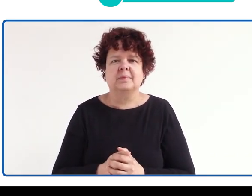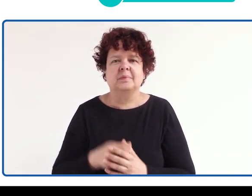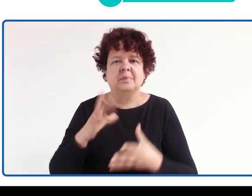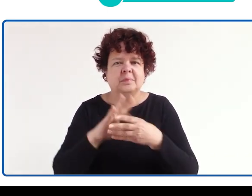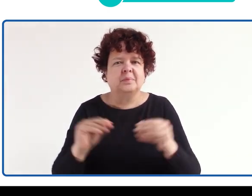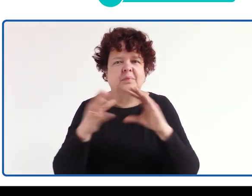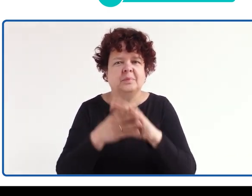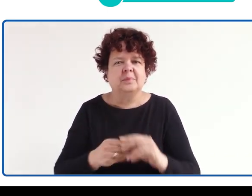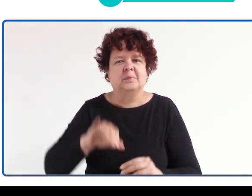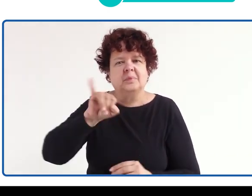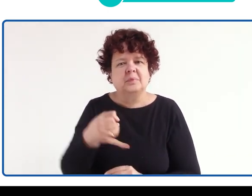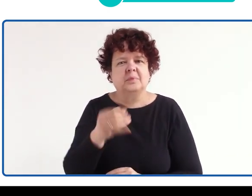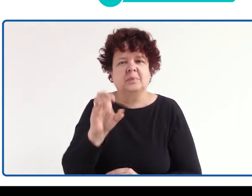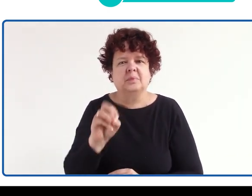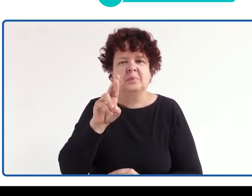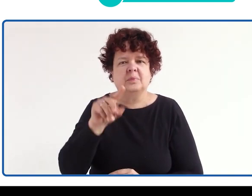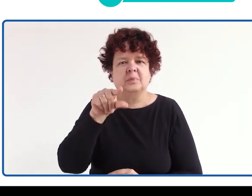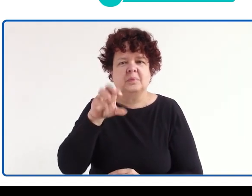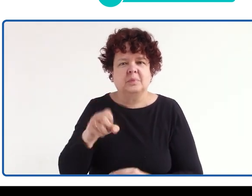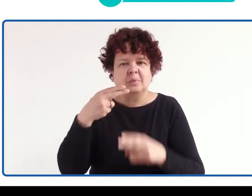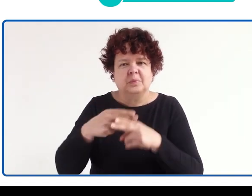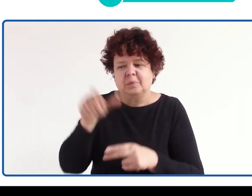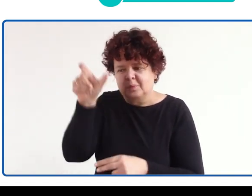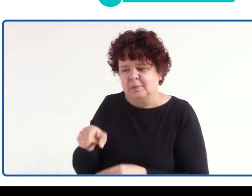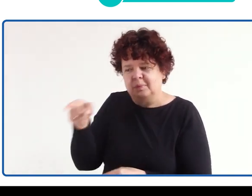El caso de Jorge.